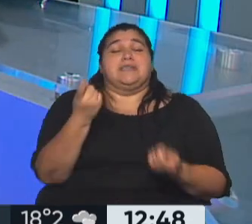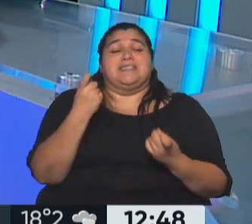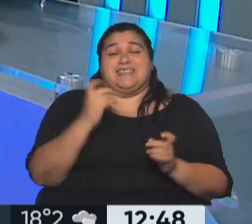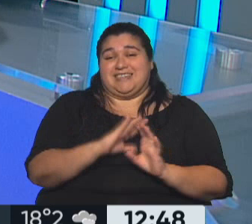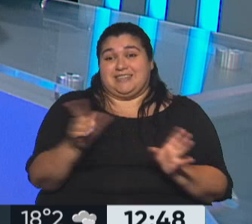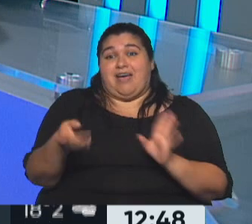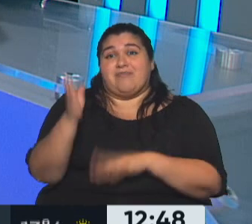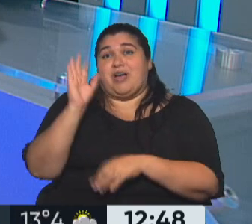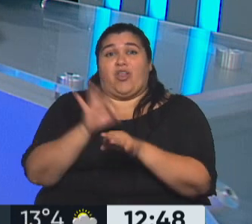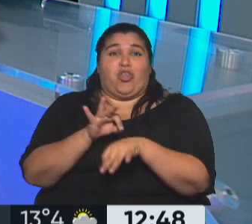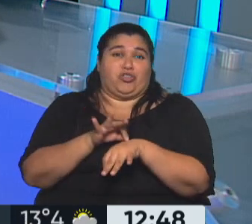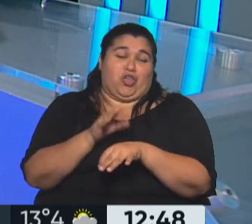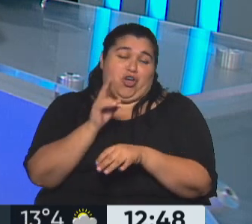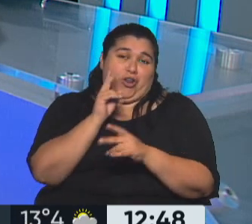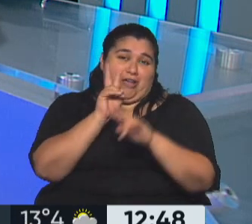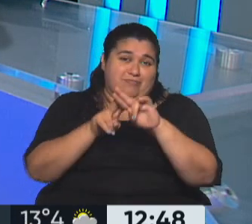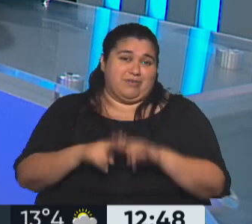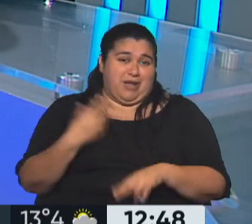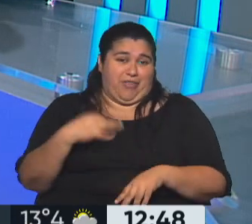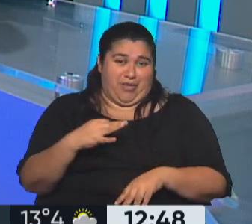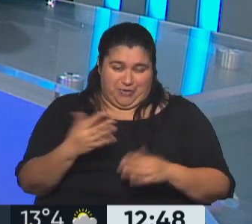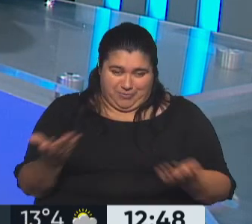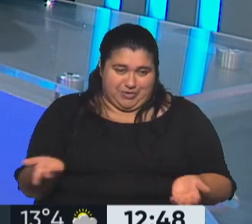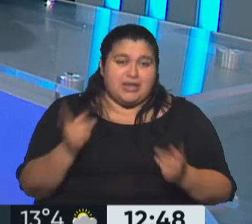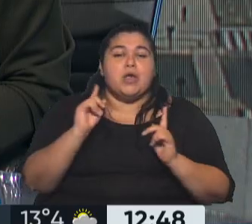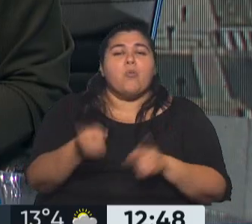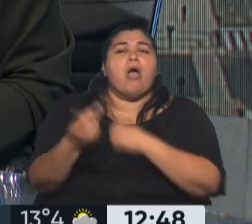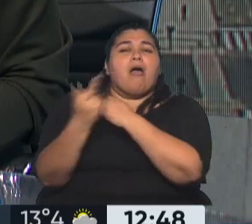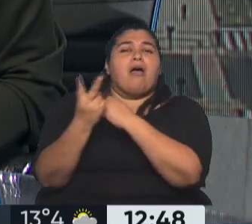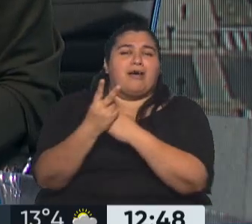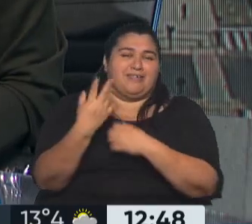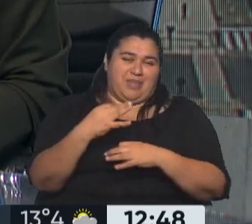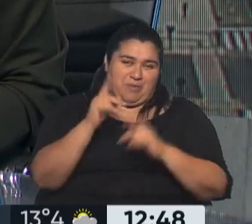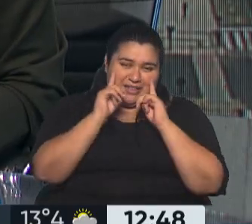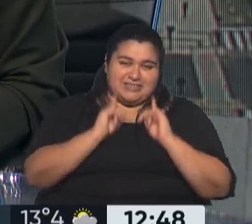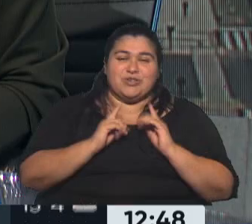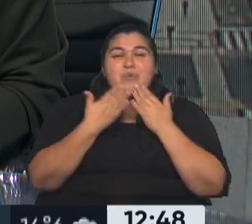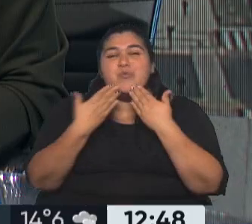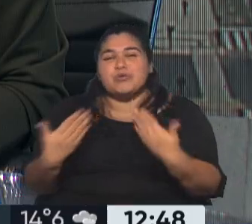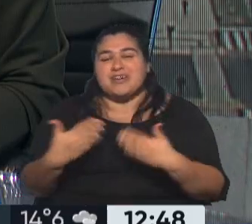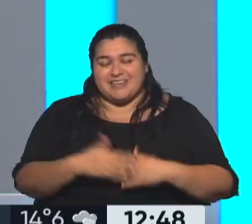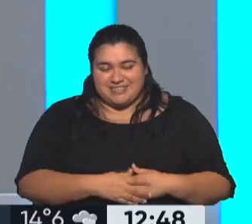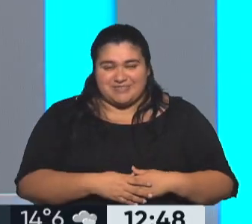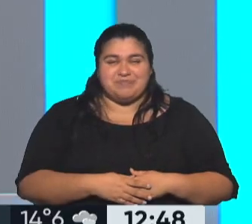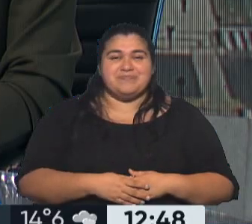doctor tiene que seguir atendiendo, no solamente acá a nosotros. Bueno, igual, que nos cubre la consulta. Muchísimas gracias. Gracias, doctor, por favor, por un placer. haber venido.